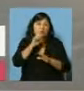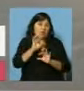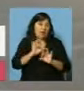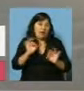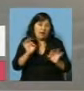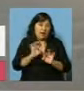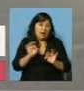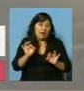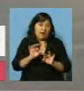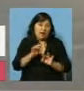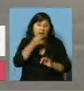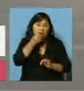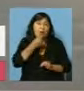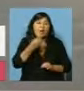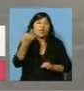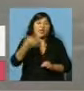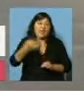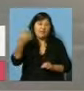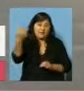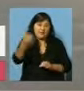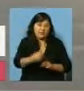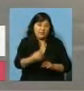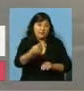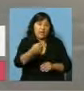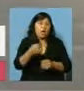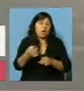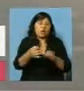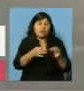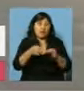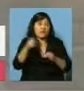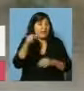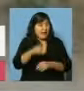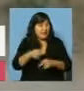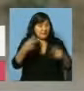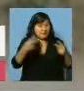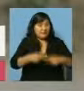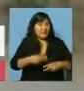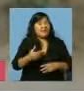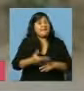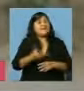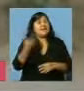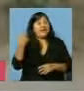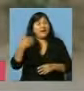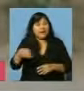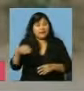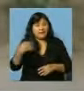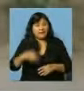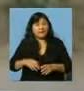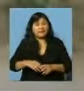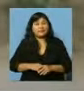entonces al vicio, digamos, culpabilizarnos por esa situación.